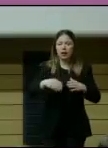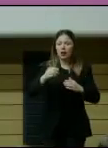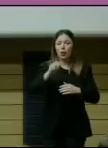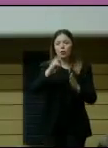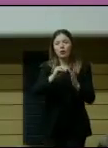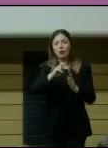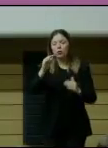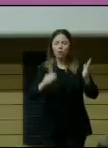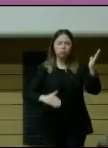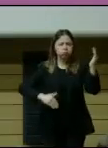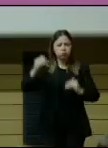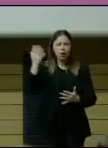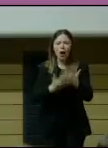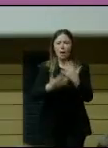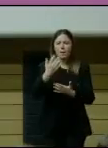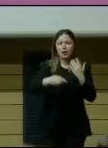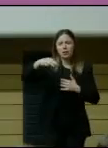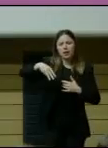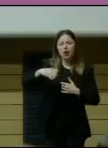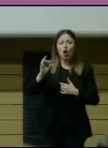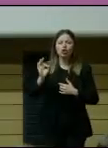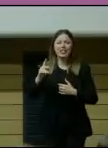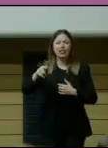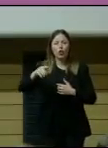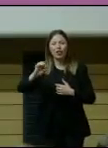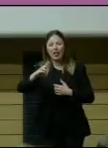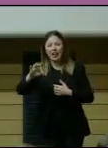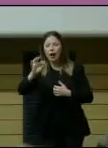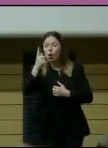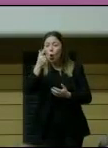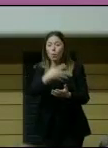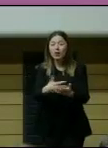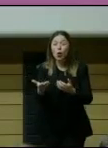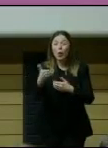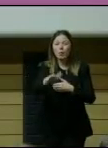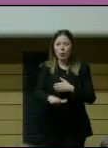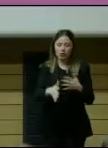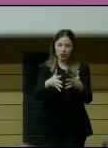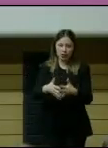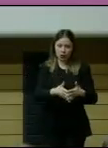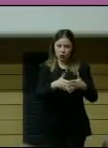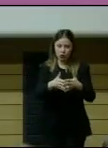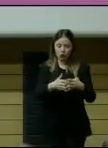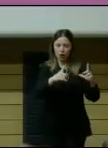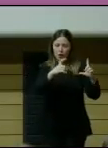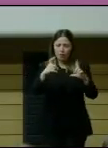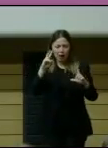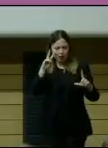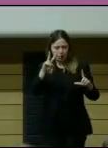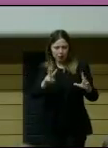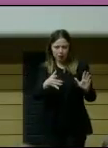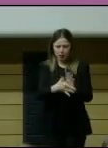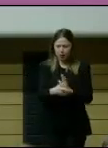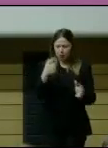pues llegaron los nitacenos con adulteraciones de isilacina y tal, pero bueno, tal, que allí hay 1 millón de muertos. Y hemos visto las imágenes, y eso es